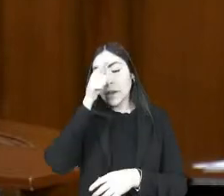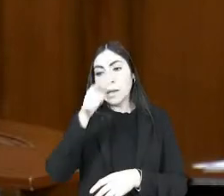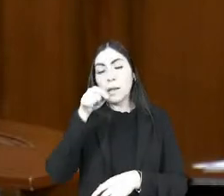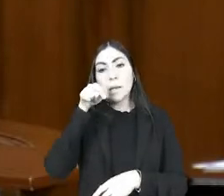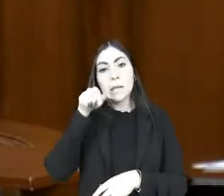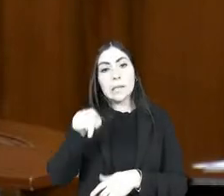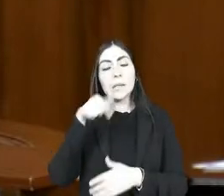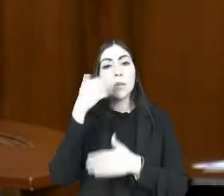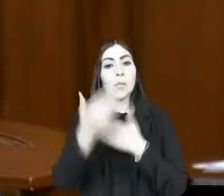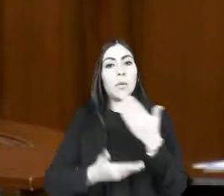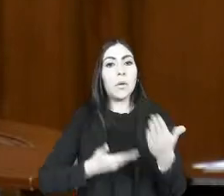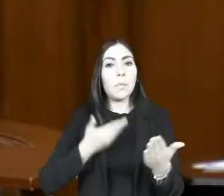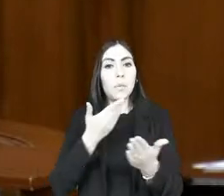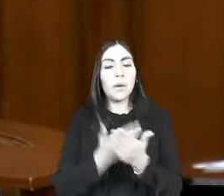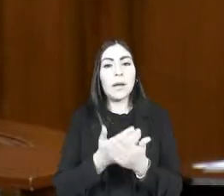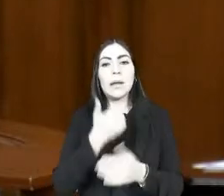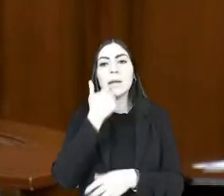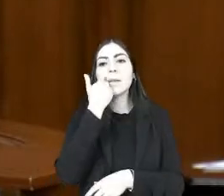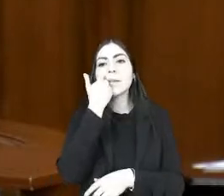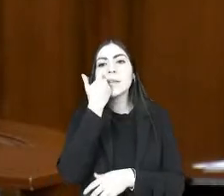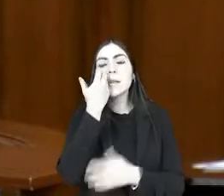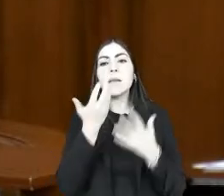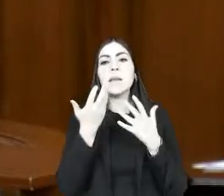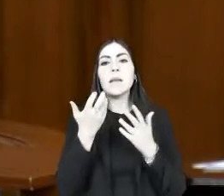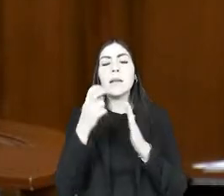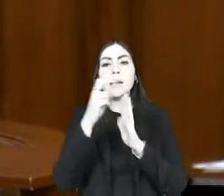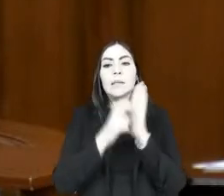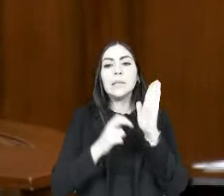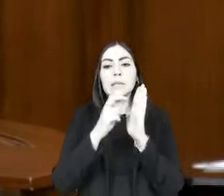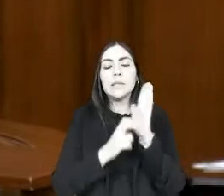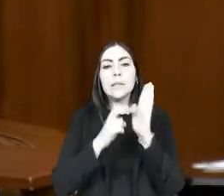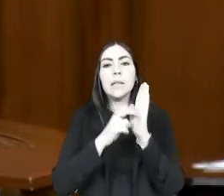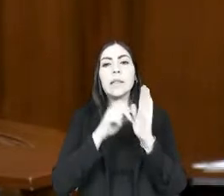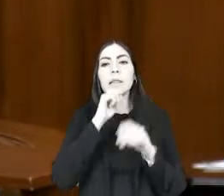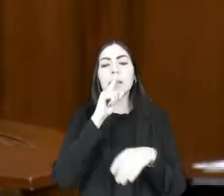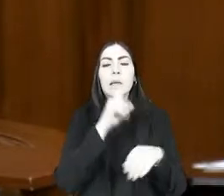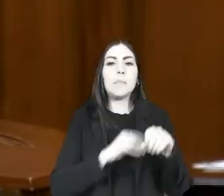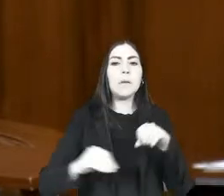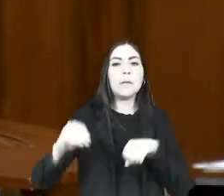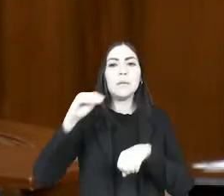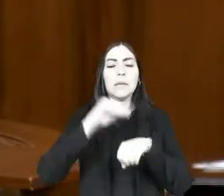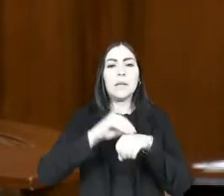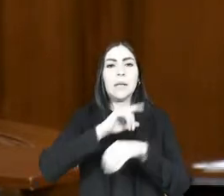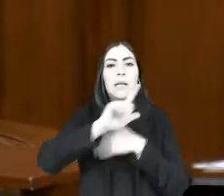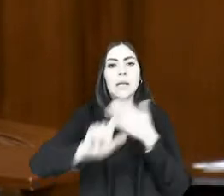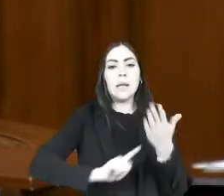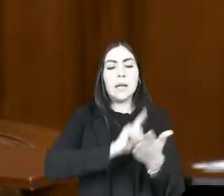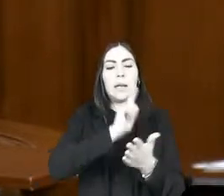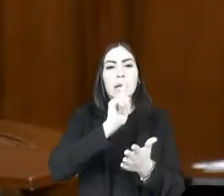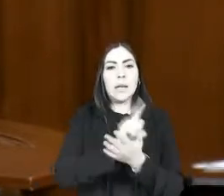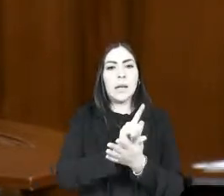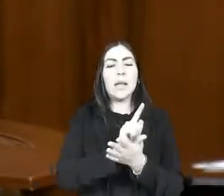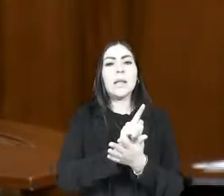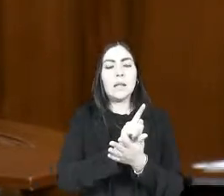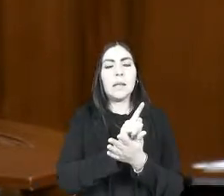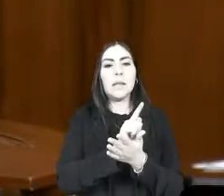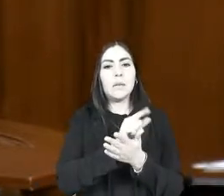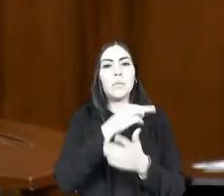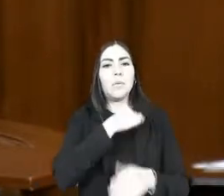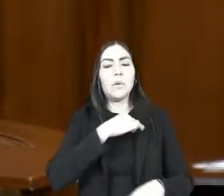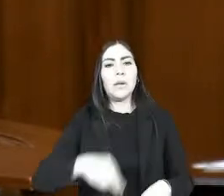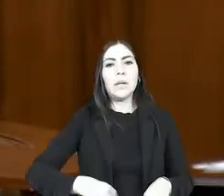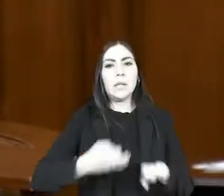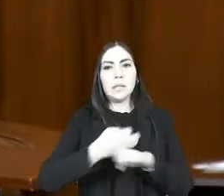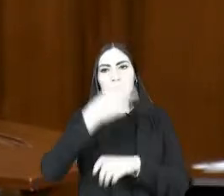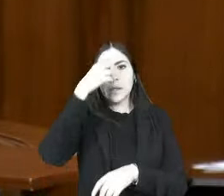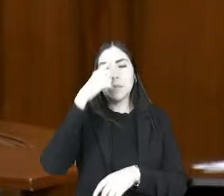decreto propone reformar y adicionar la Ley Orgánica Municipal del Estado de México en materia